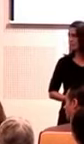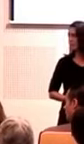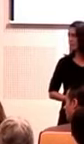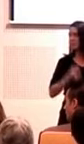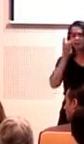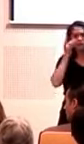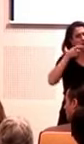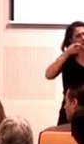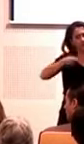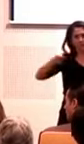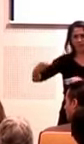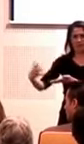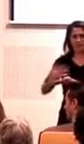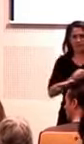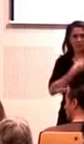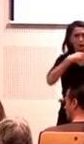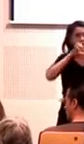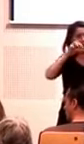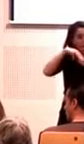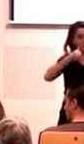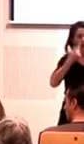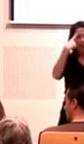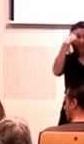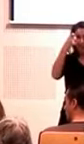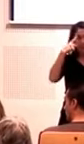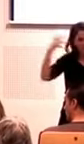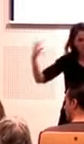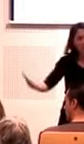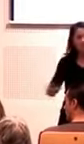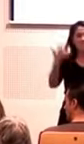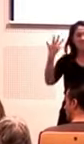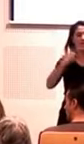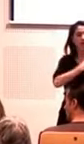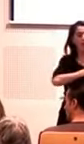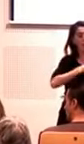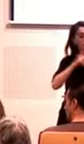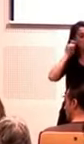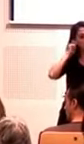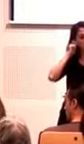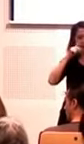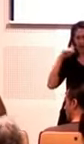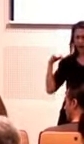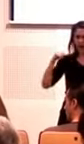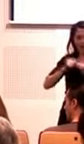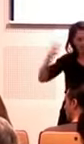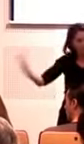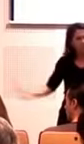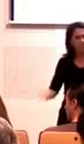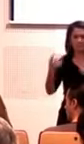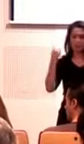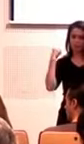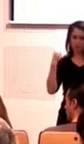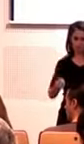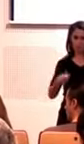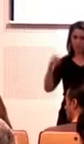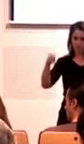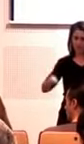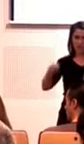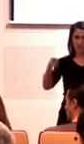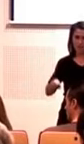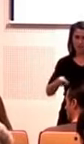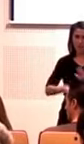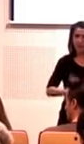Felicitaros a todos, Gema, creo que le has dado un impulso brutal a la Comisión de la Mujer. Gracias. En estos años, te felicito y que